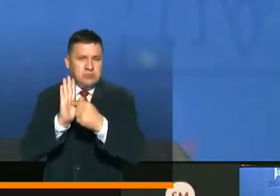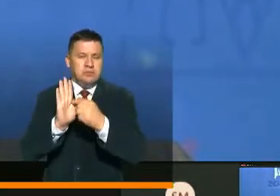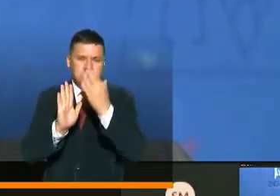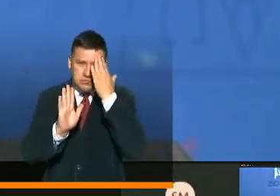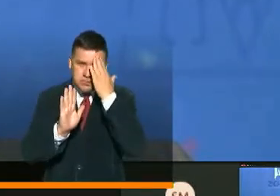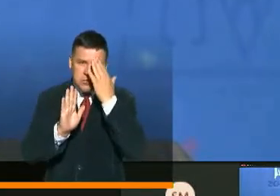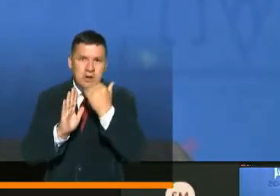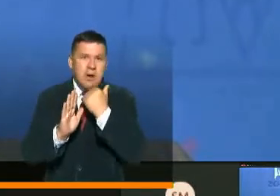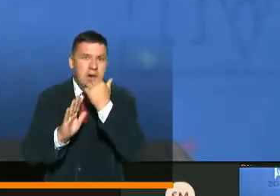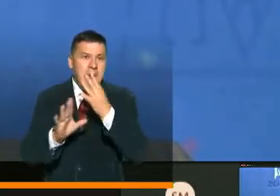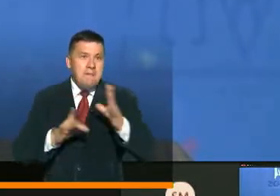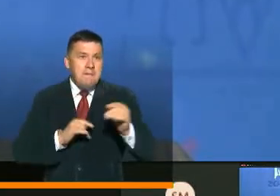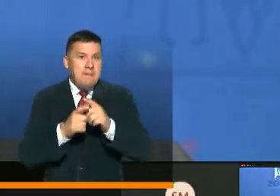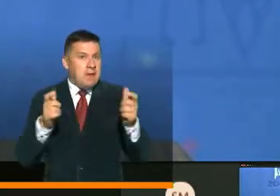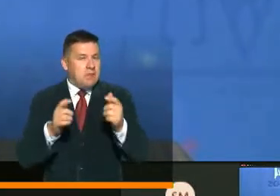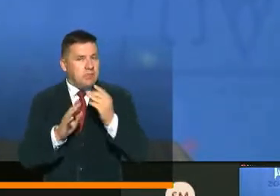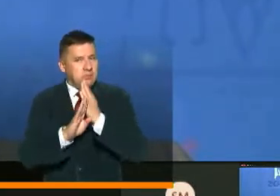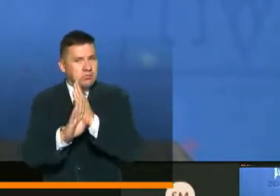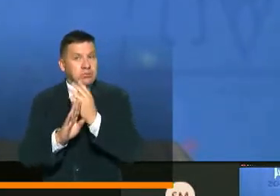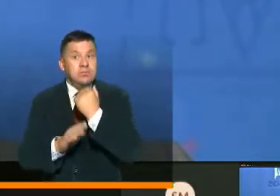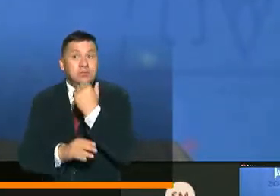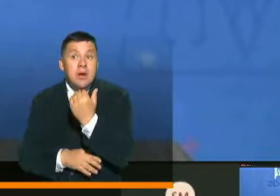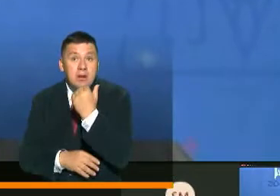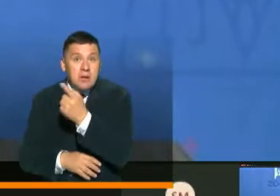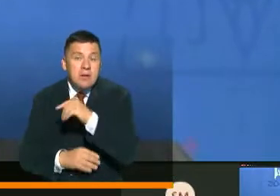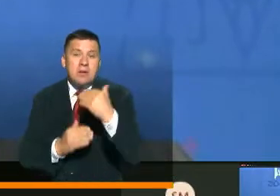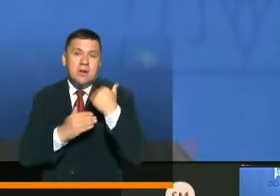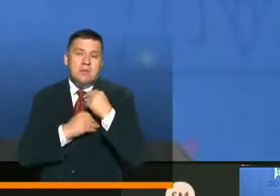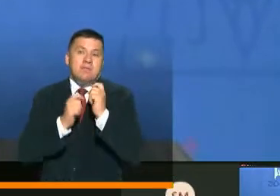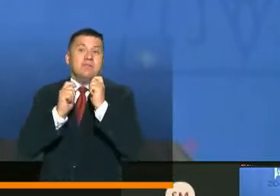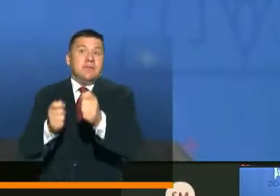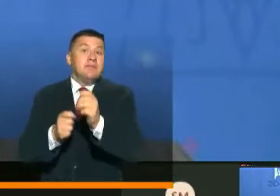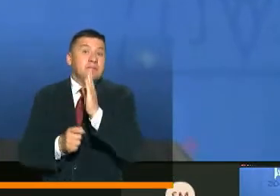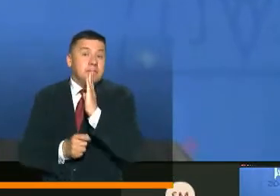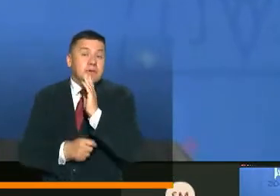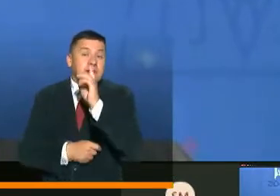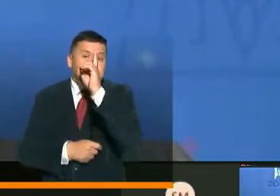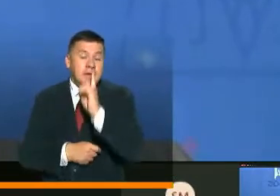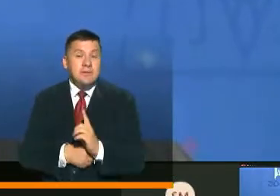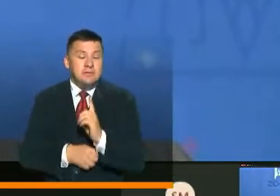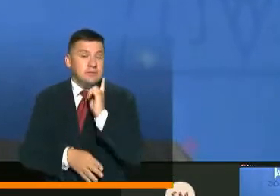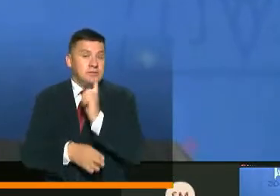frente a brotes, y se da la responsabilidad fundamental de definir